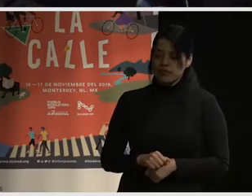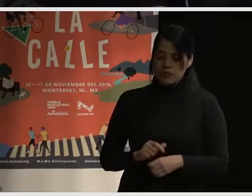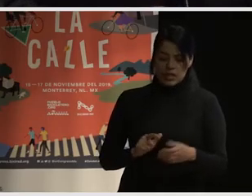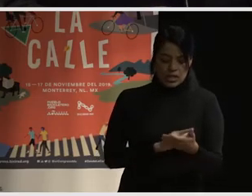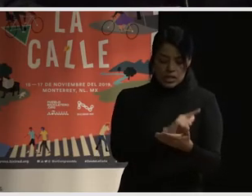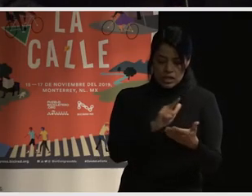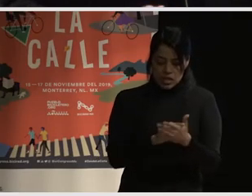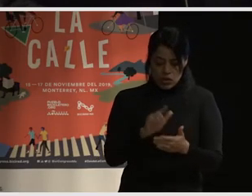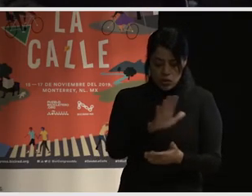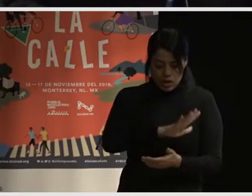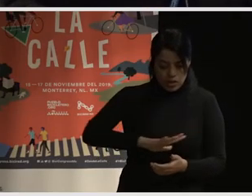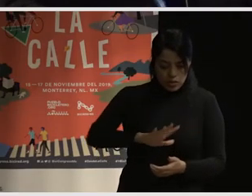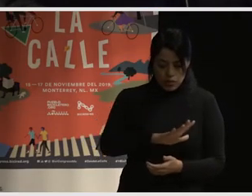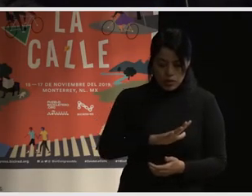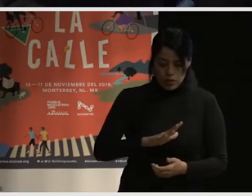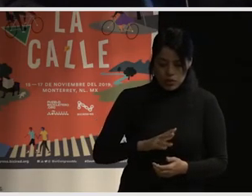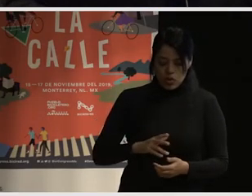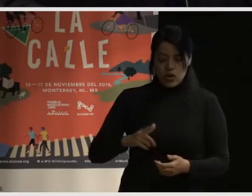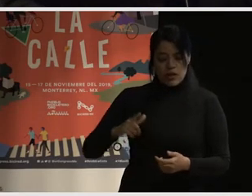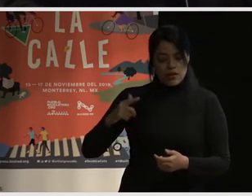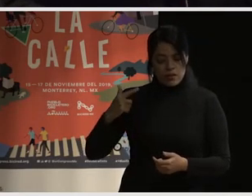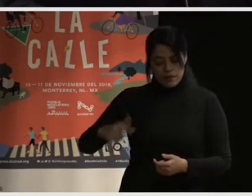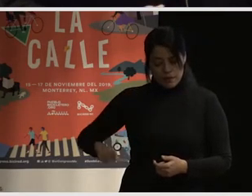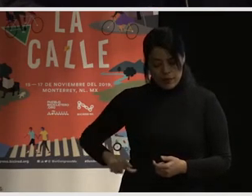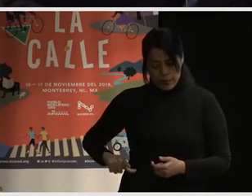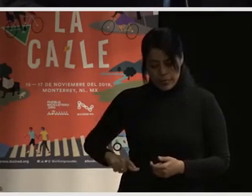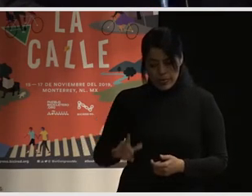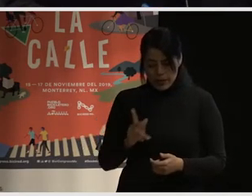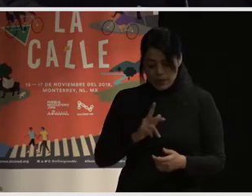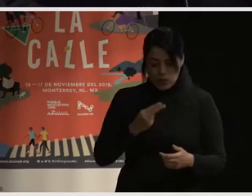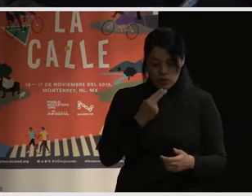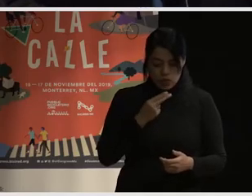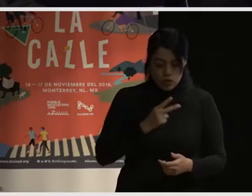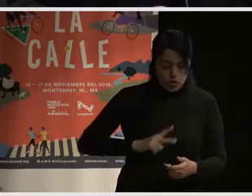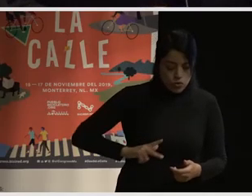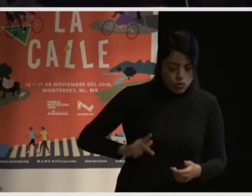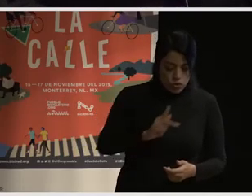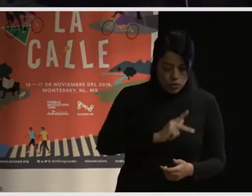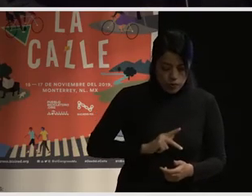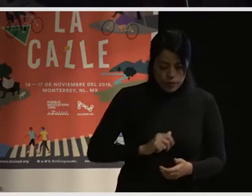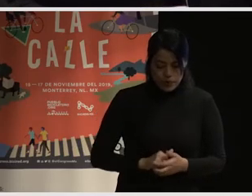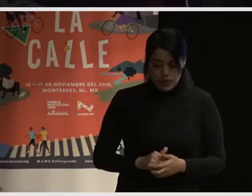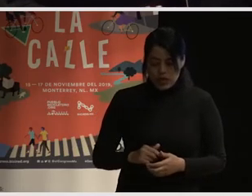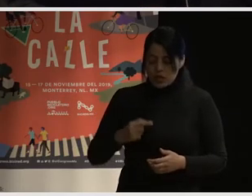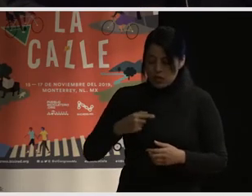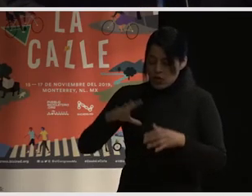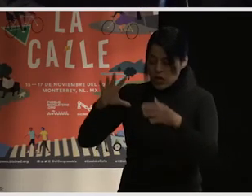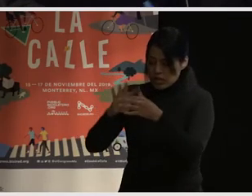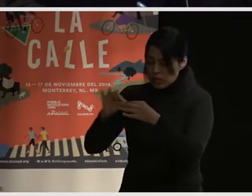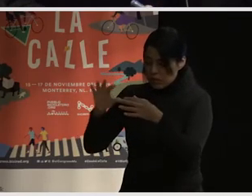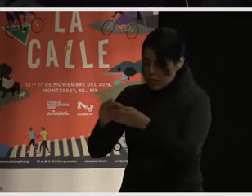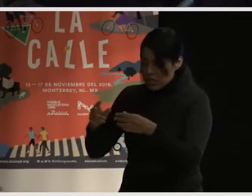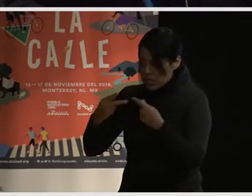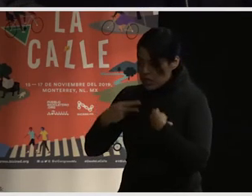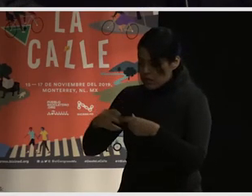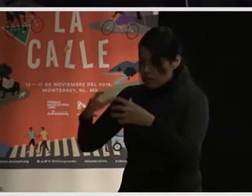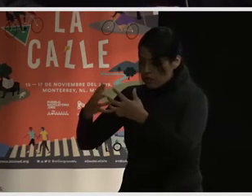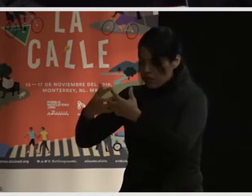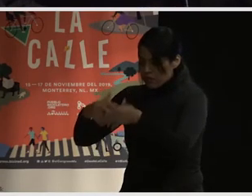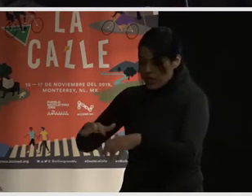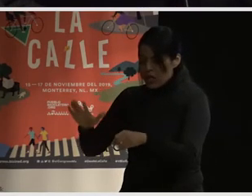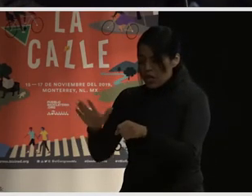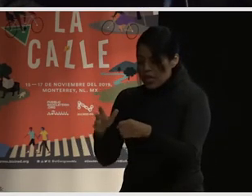público que esa para mí ahorita es mi batalla la más grande de hacer entender a los industriales porque una ciclovía los va a atravesar